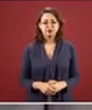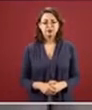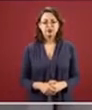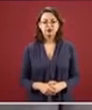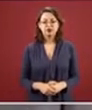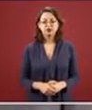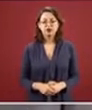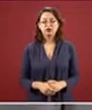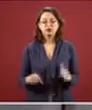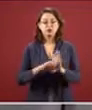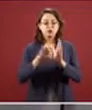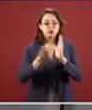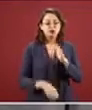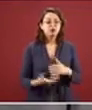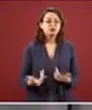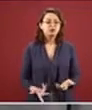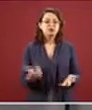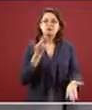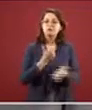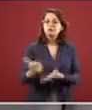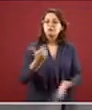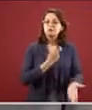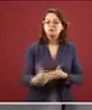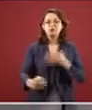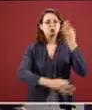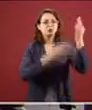siguen comprando publicidad bastante.